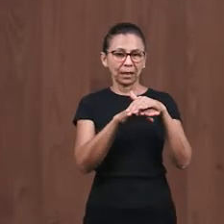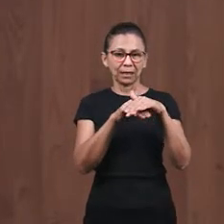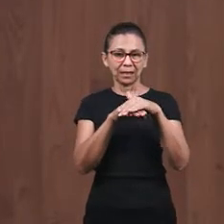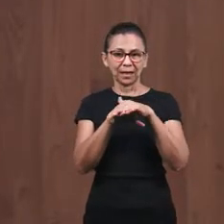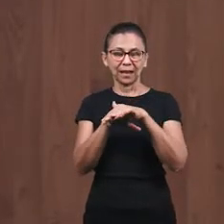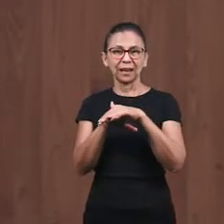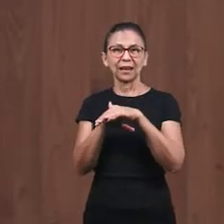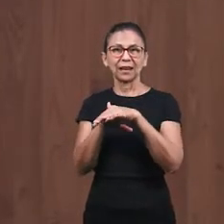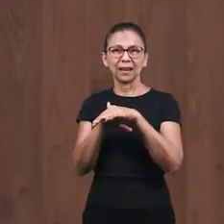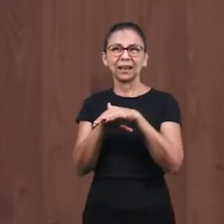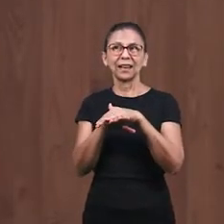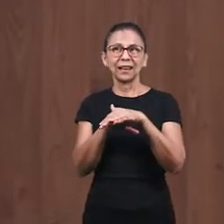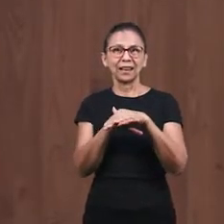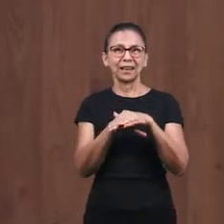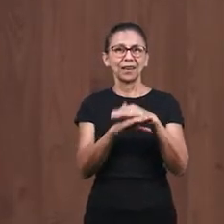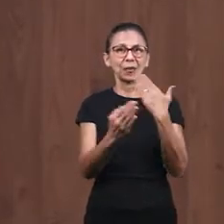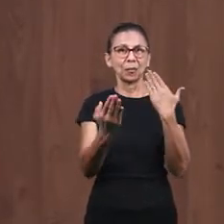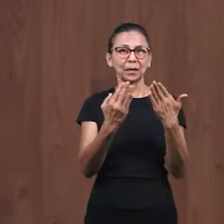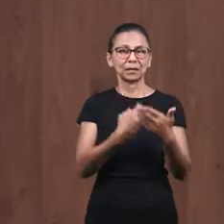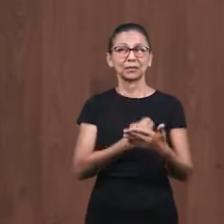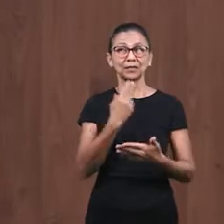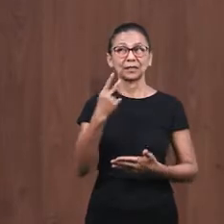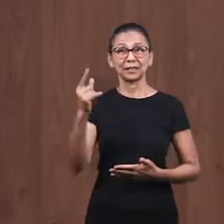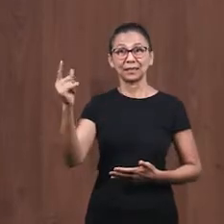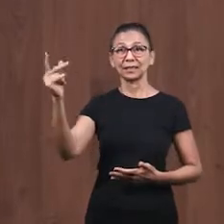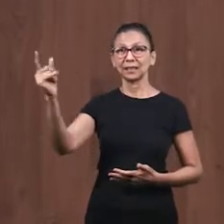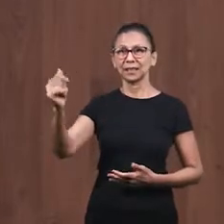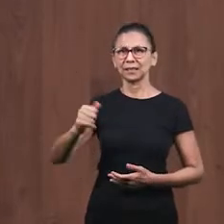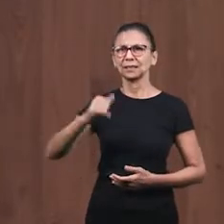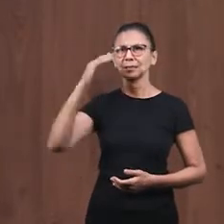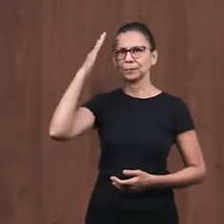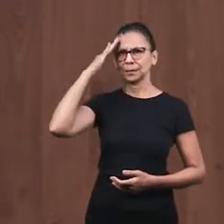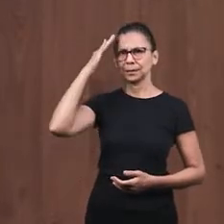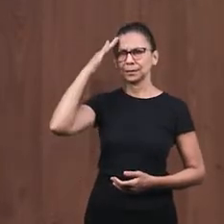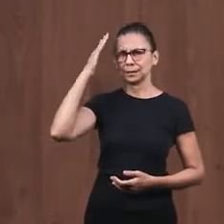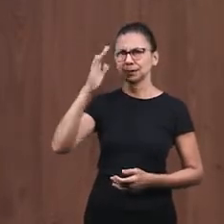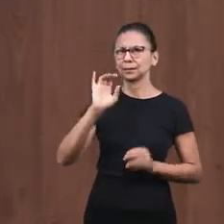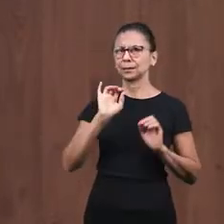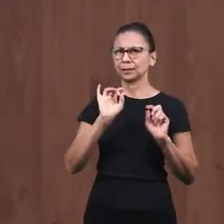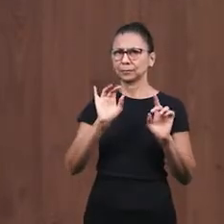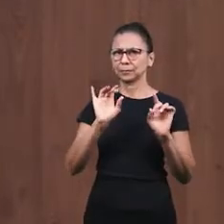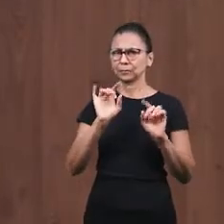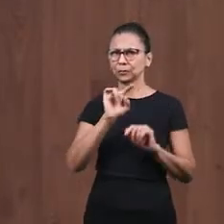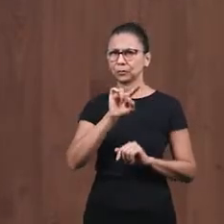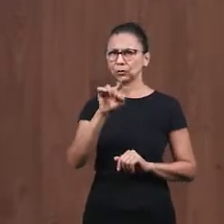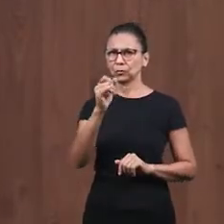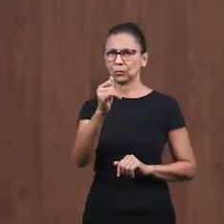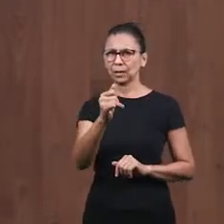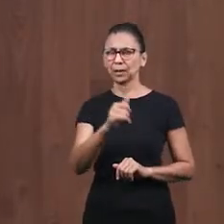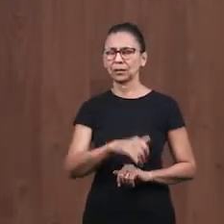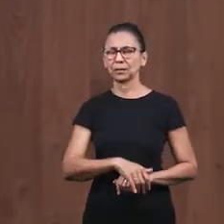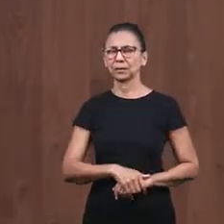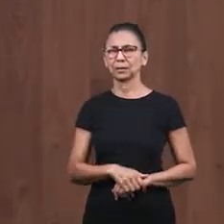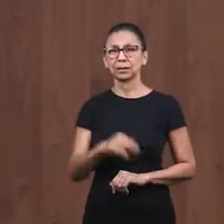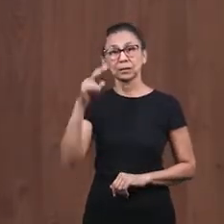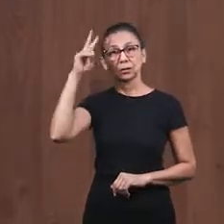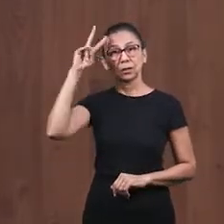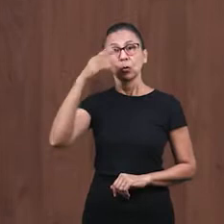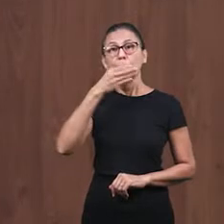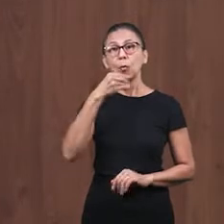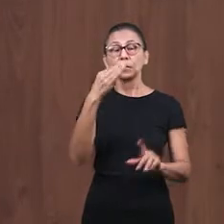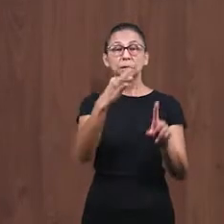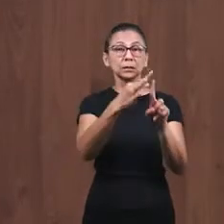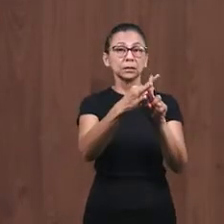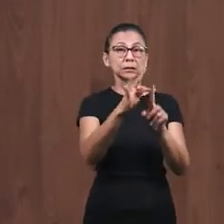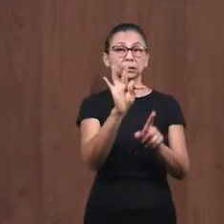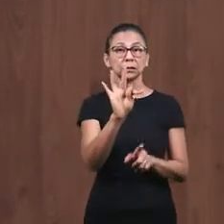buen depósito es el que nos lleva a la vida eterna. Y para que entiendan mejor, la profesora va a contar la historia de un siervo